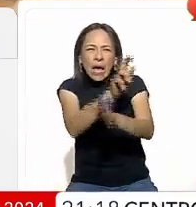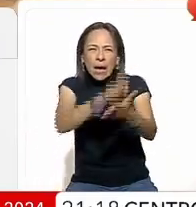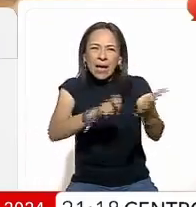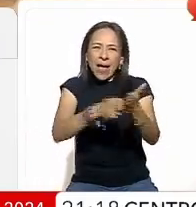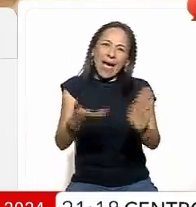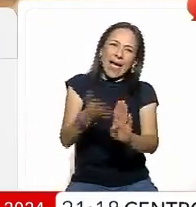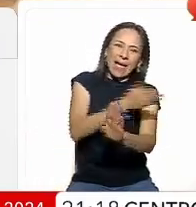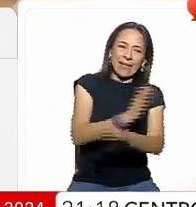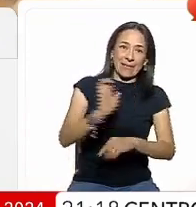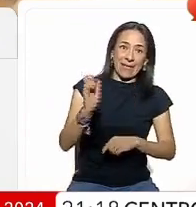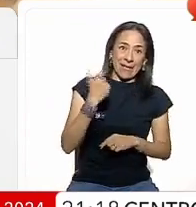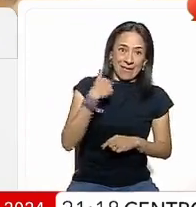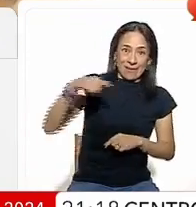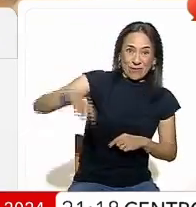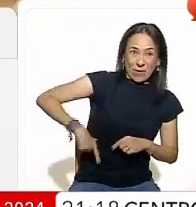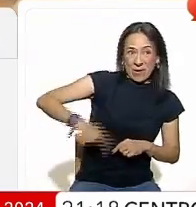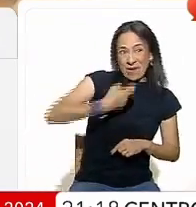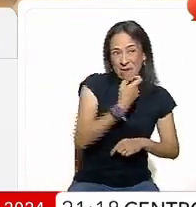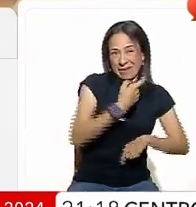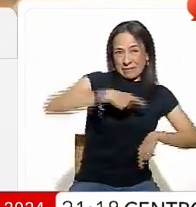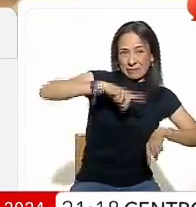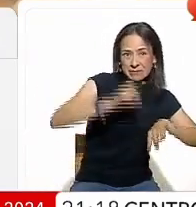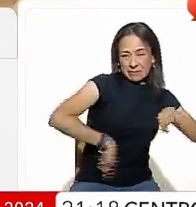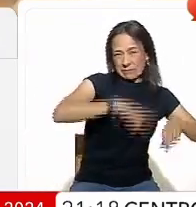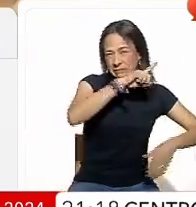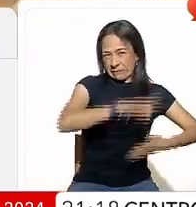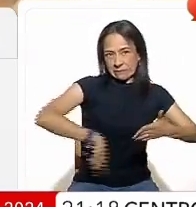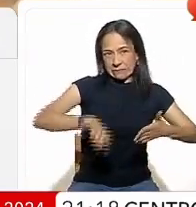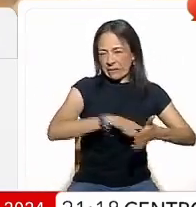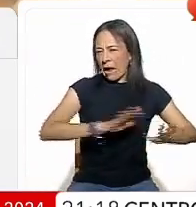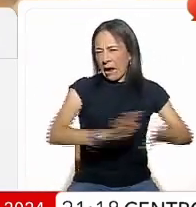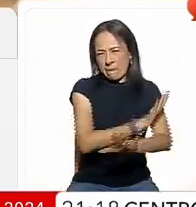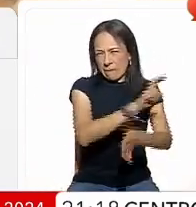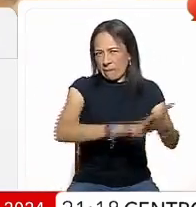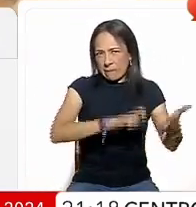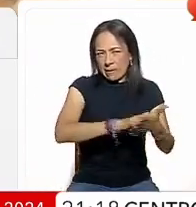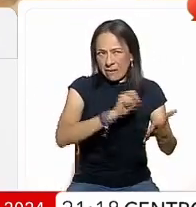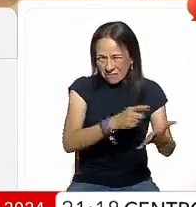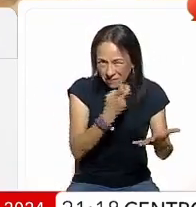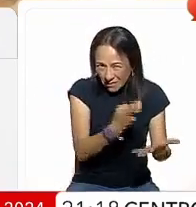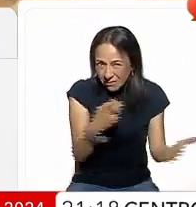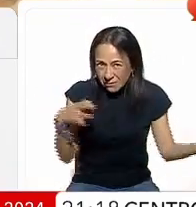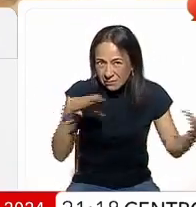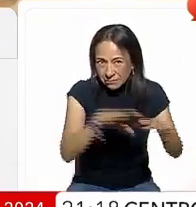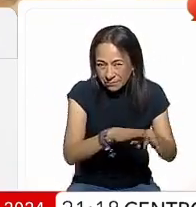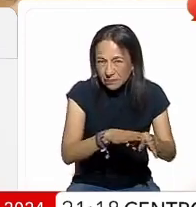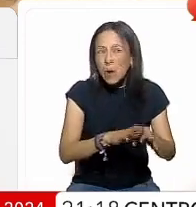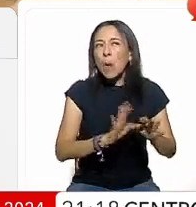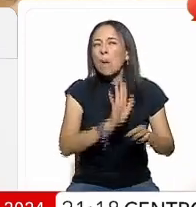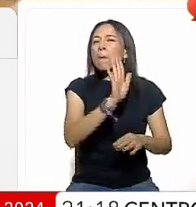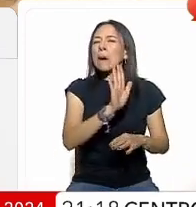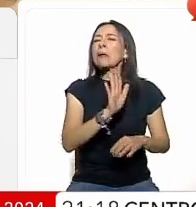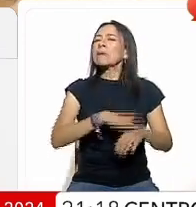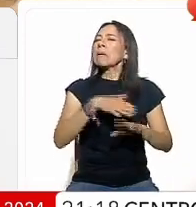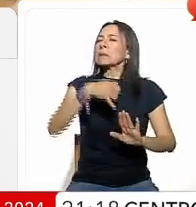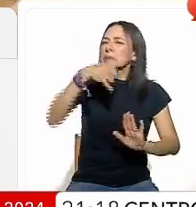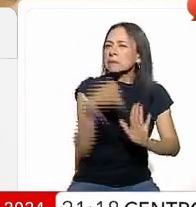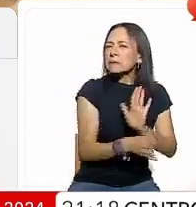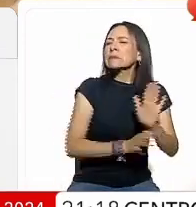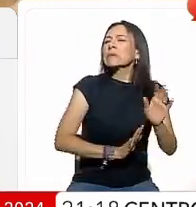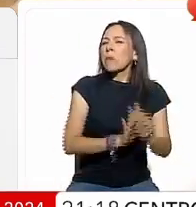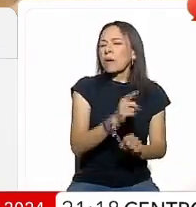esta manera, como usted misma describe, de ir más allá. ¿Por qué se lo planteo? Porque parte de esos grupos a los cuales se